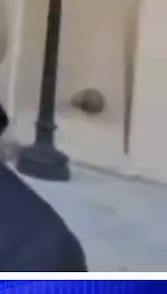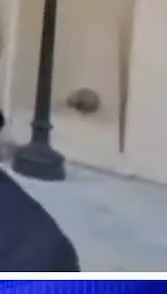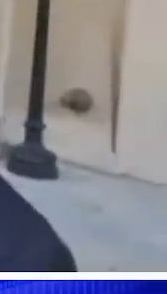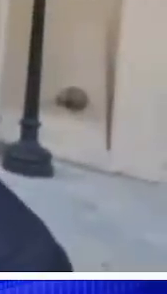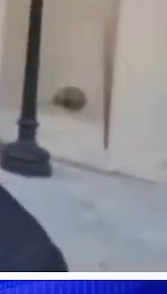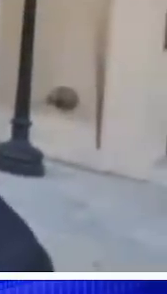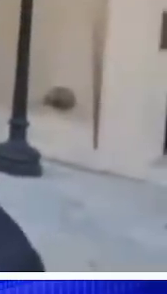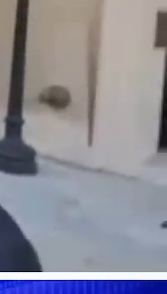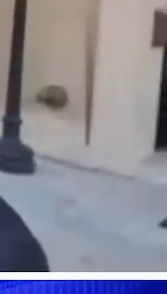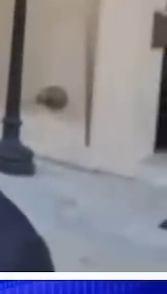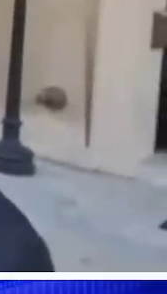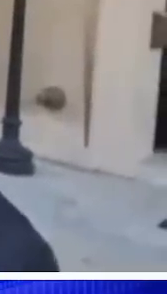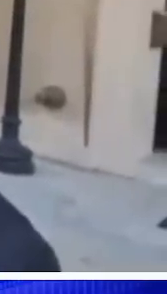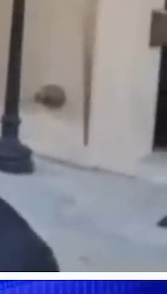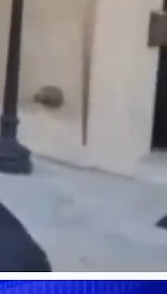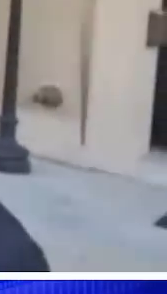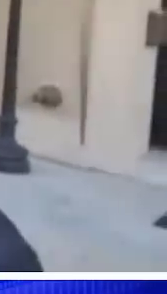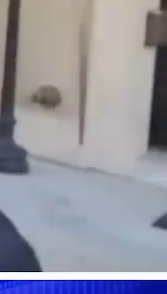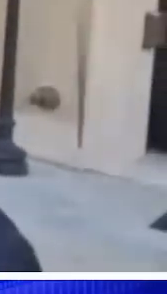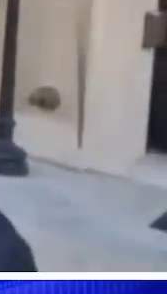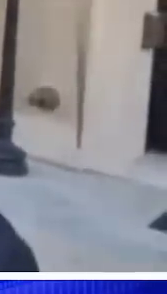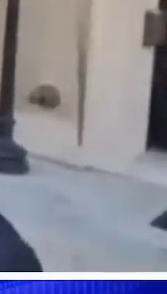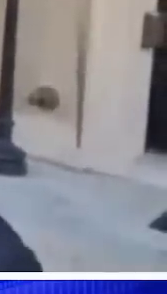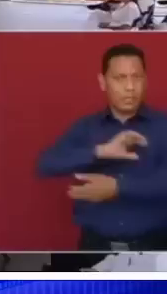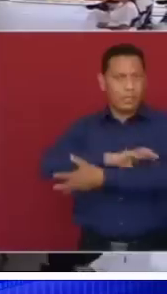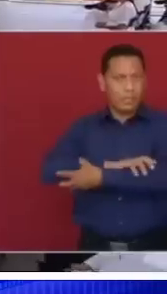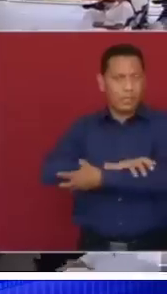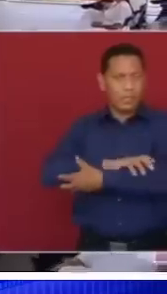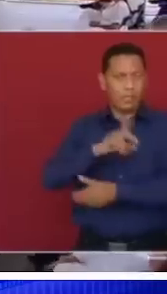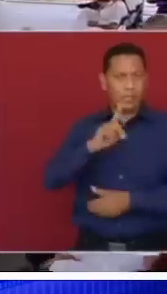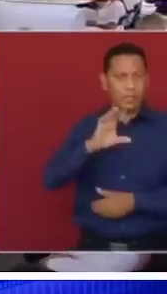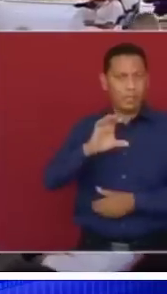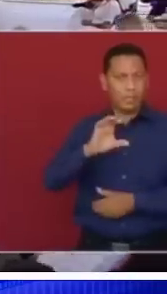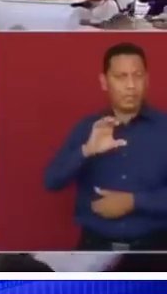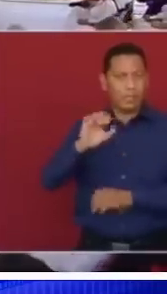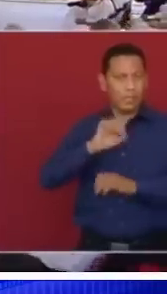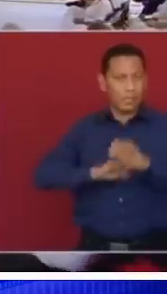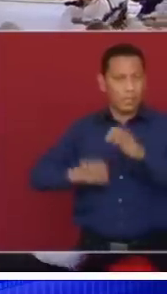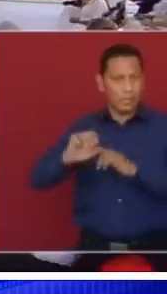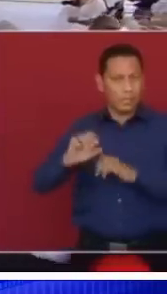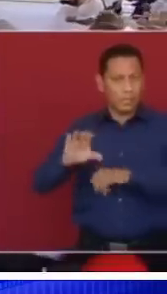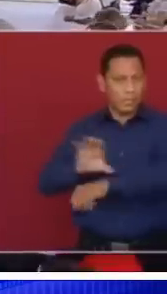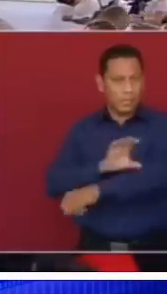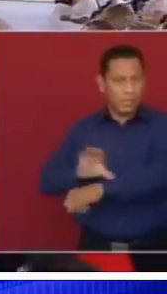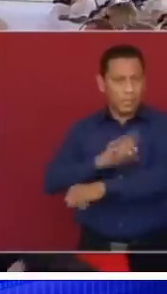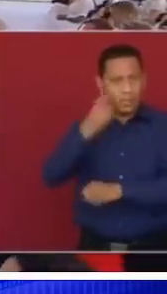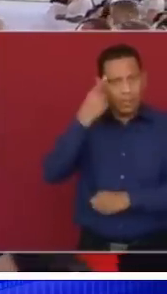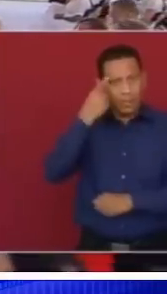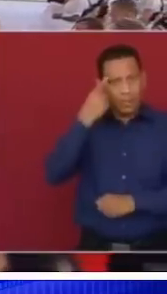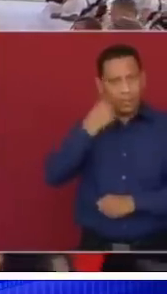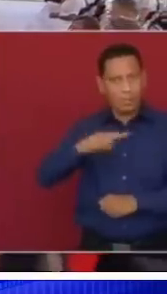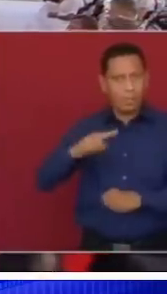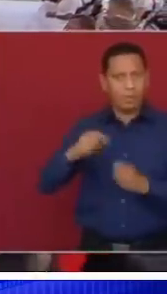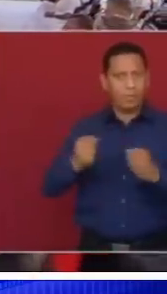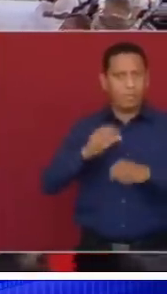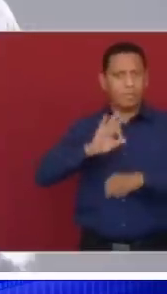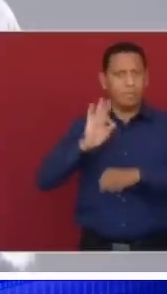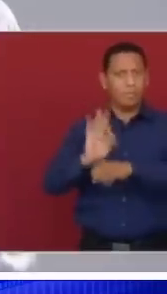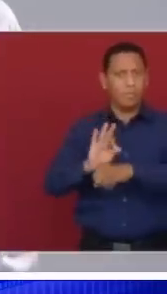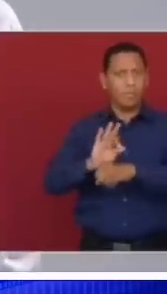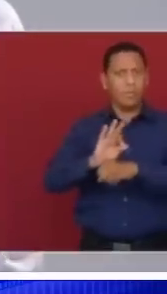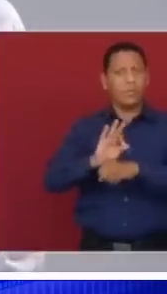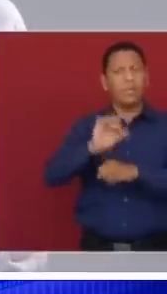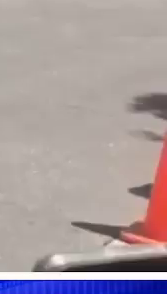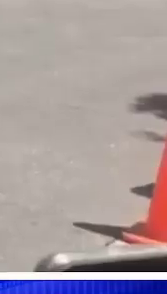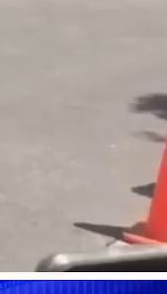estatales pero bueno hasta ahí todo bien hasta ahí va avanzando la estrategia del presidente lópez obrador sin embargo ya sabemos